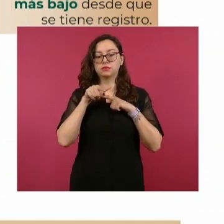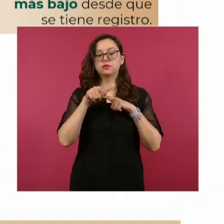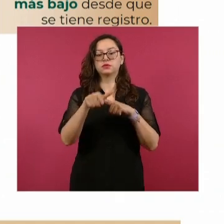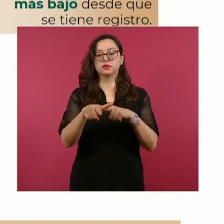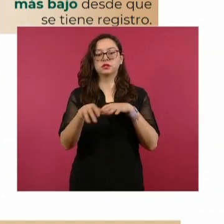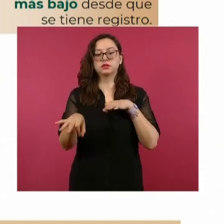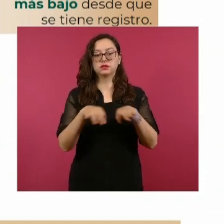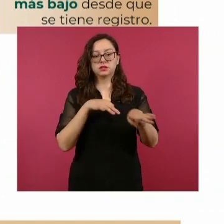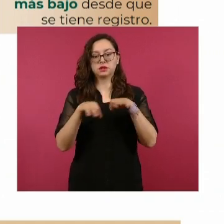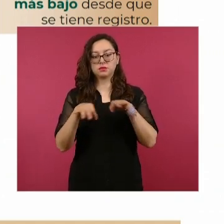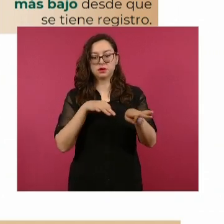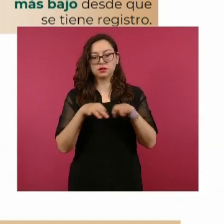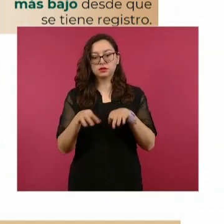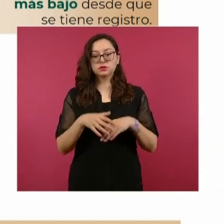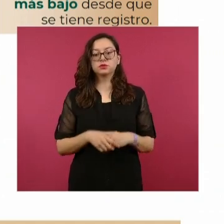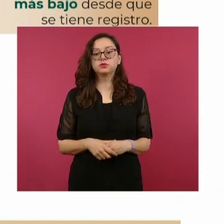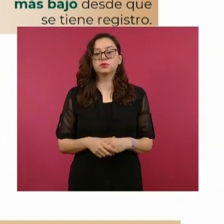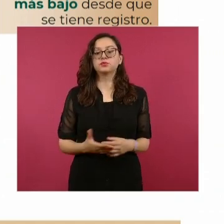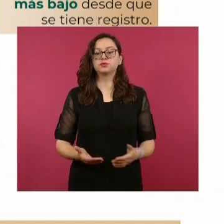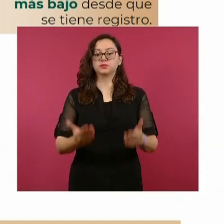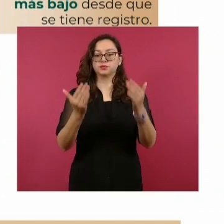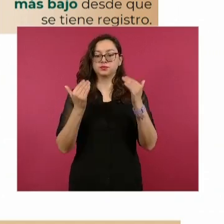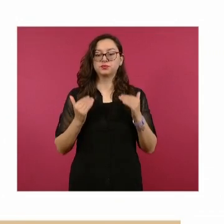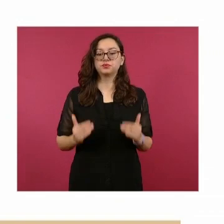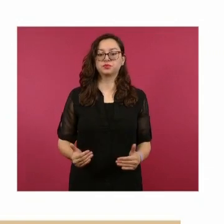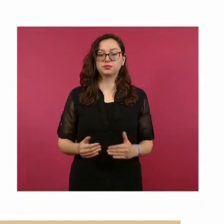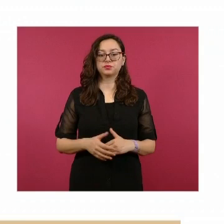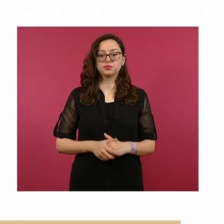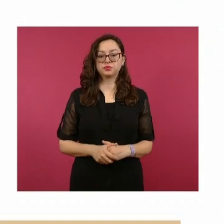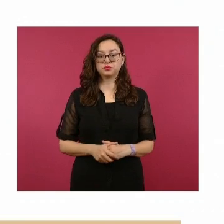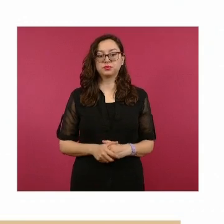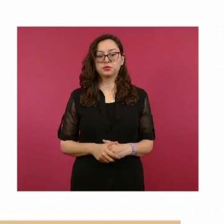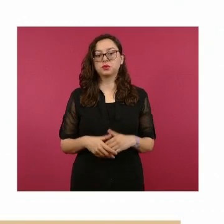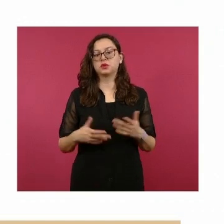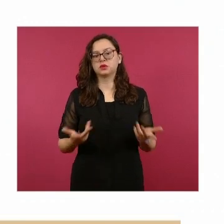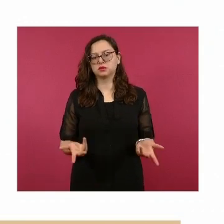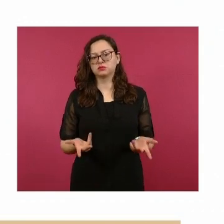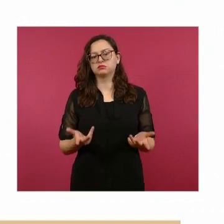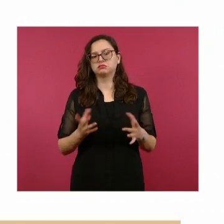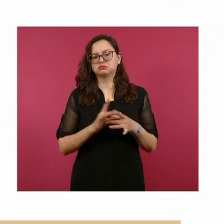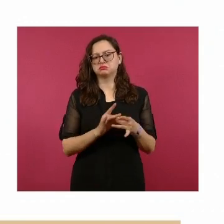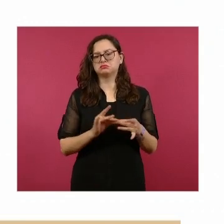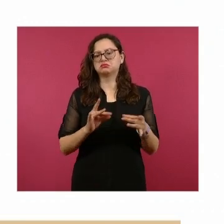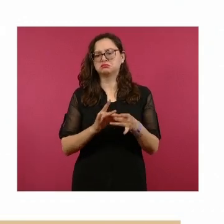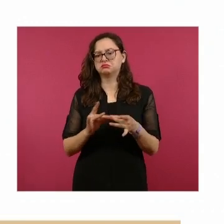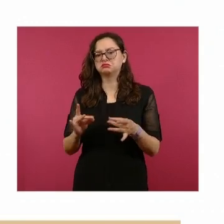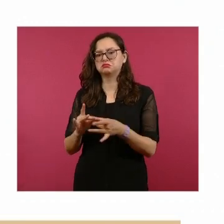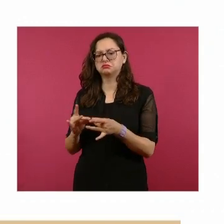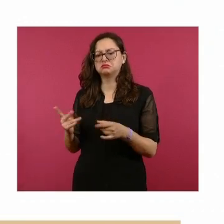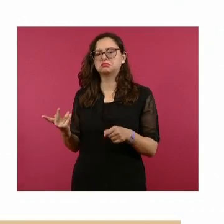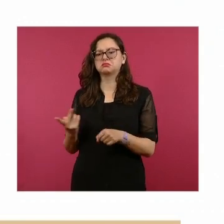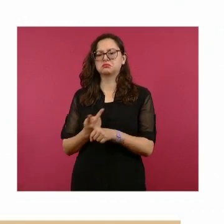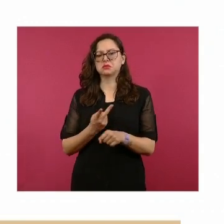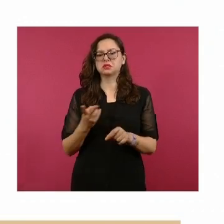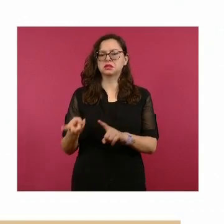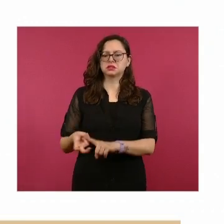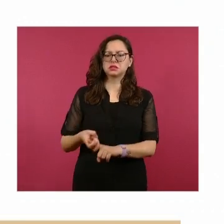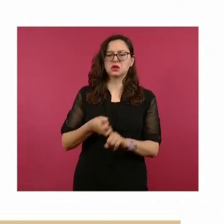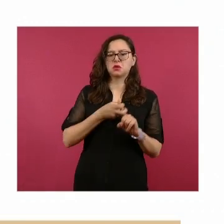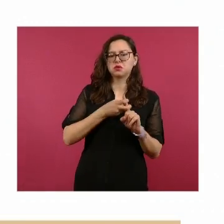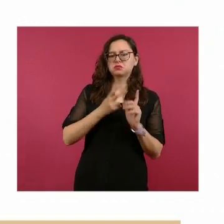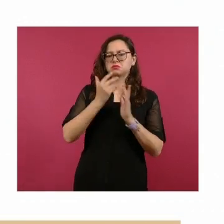en la atención de este delito. Adelante. Aquí están algunas de las explicaciones de por qué ha bajado el delito de